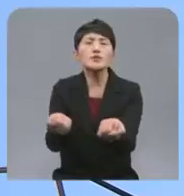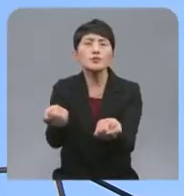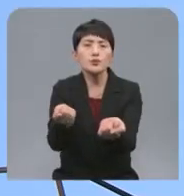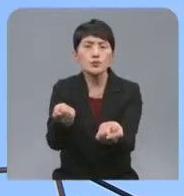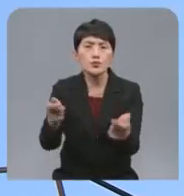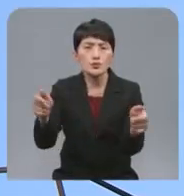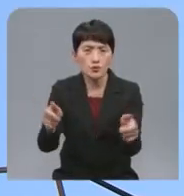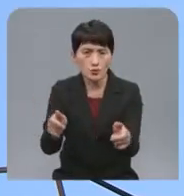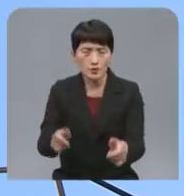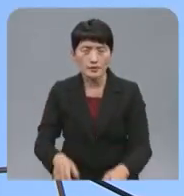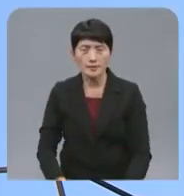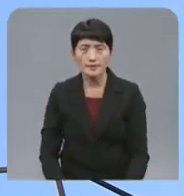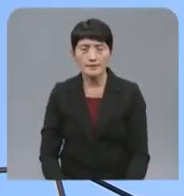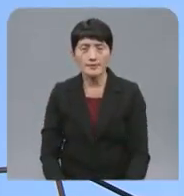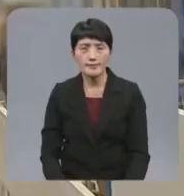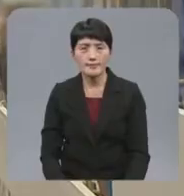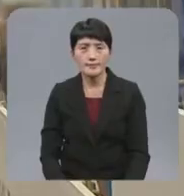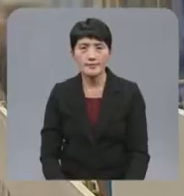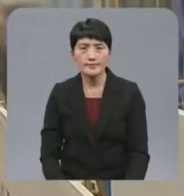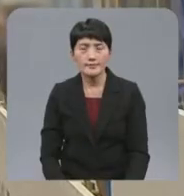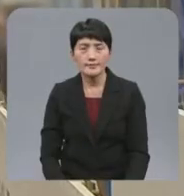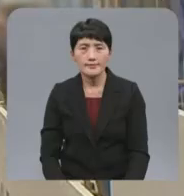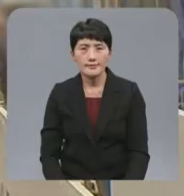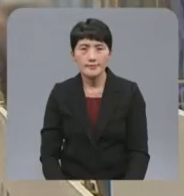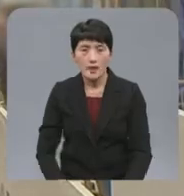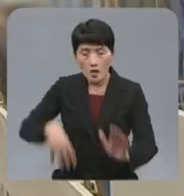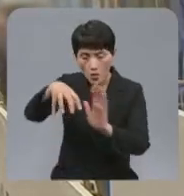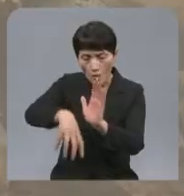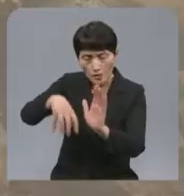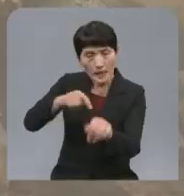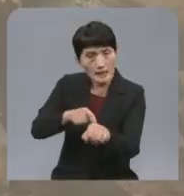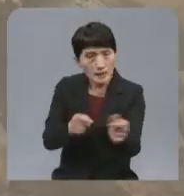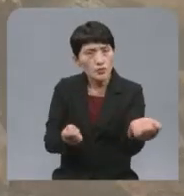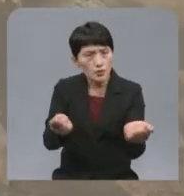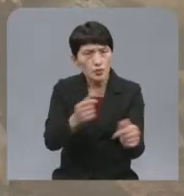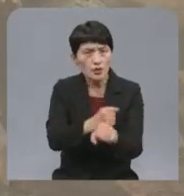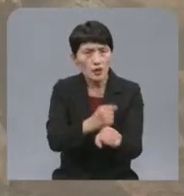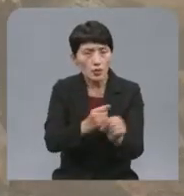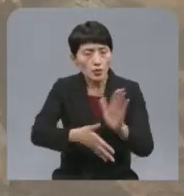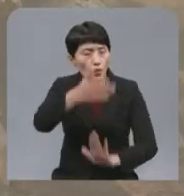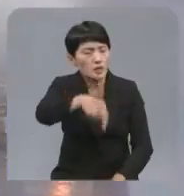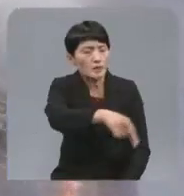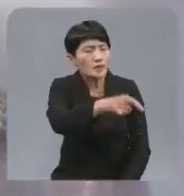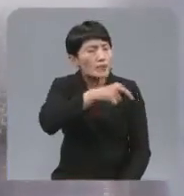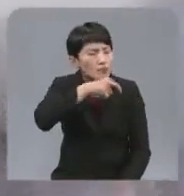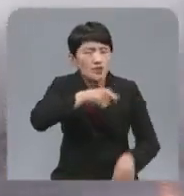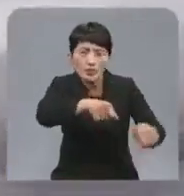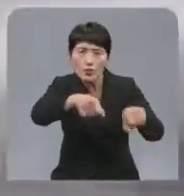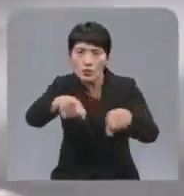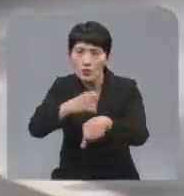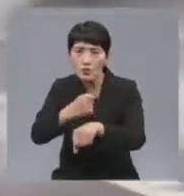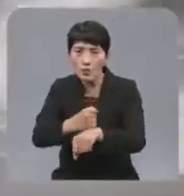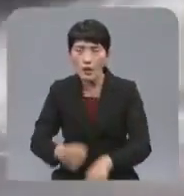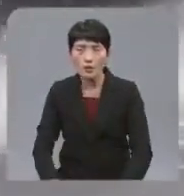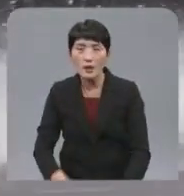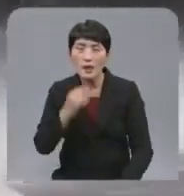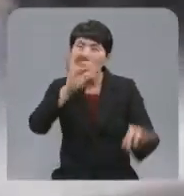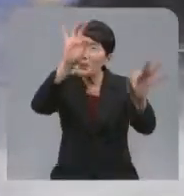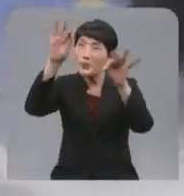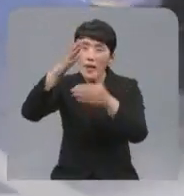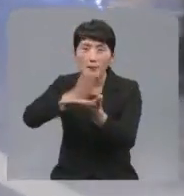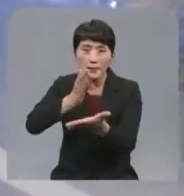incineración de residuos deben reducir el horario de operación y aumentar la frecuencia de limpiezas con agua un grado 5 de emisión de